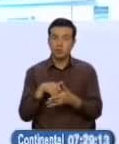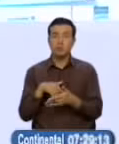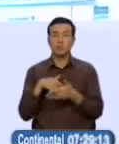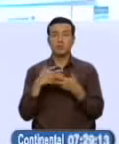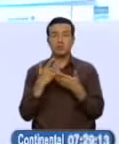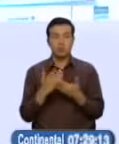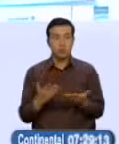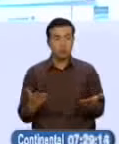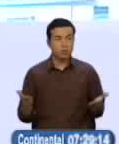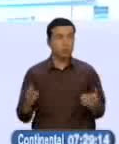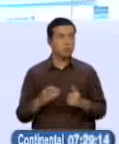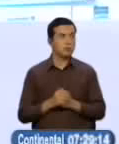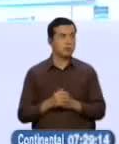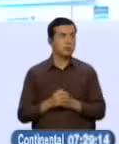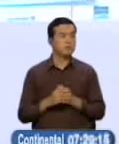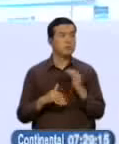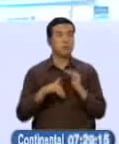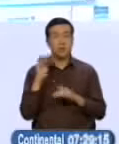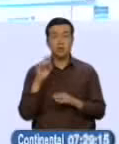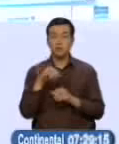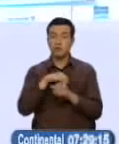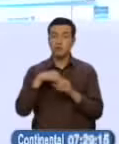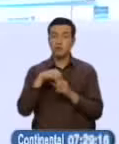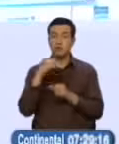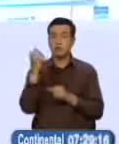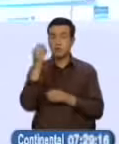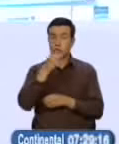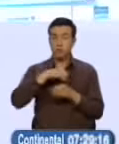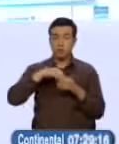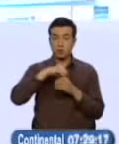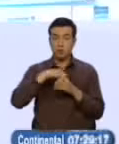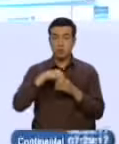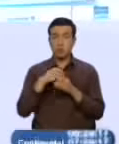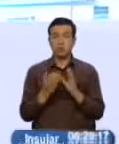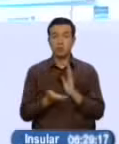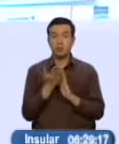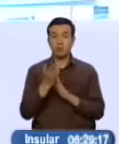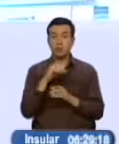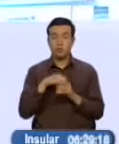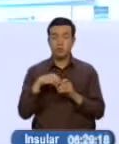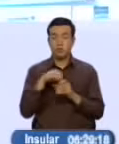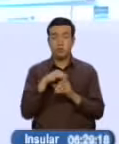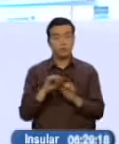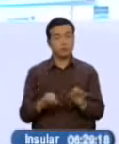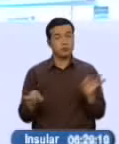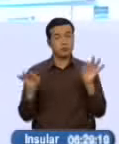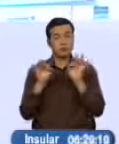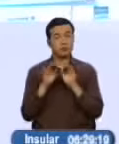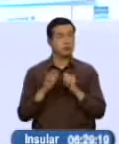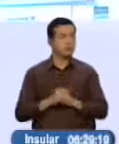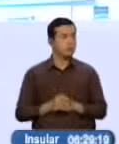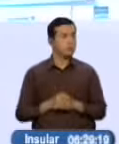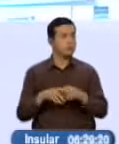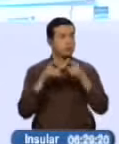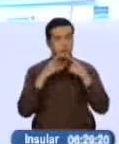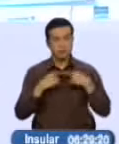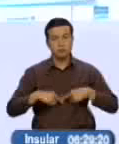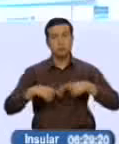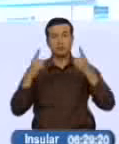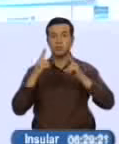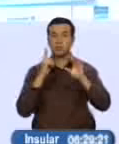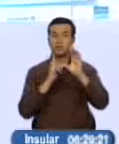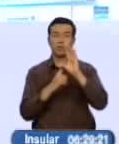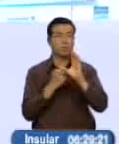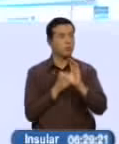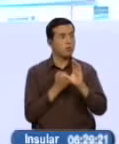patrimonio tangible, sino también de fondos para recuperación y salvamiento de ese fondo tangible. Pero además yo decía que dentro del